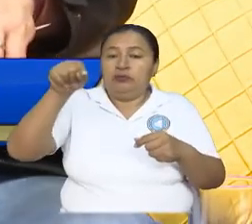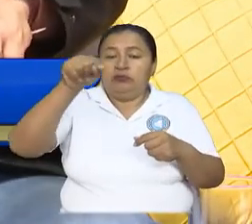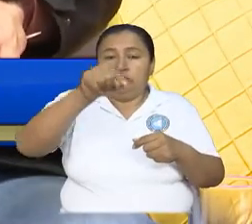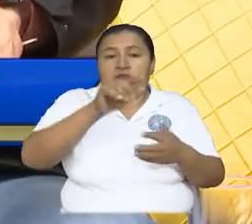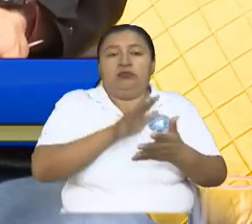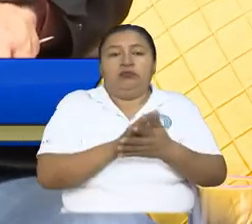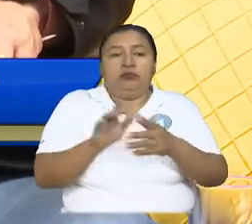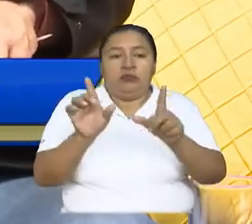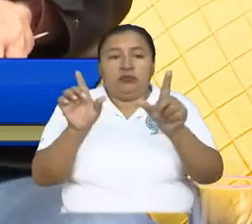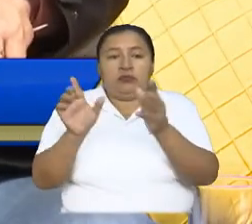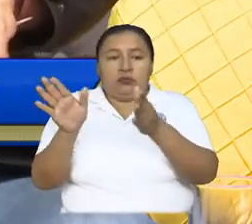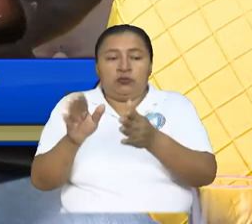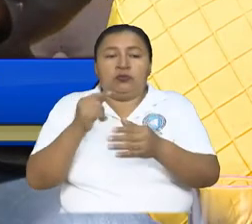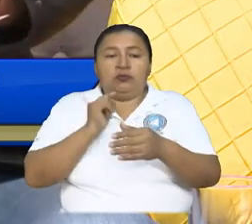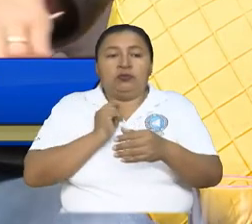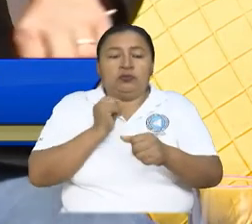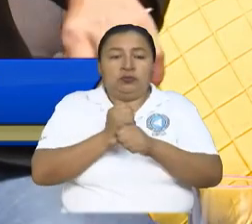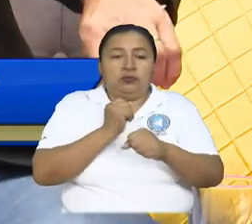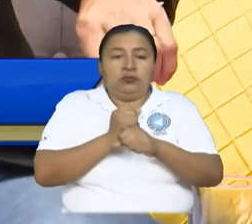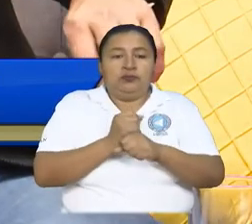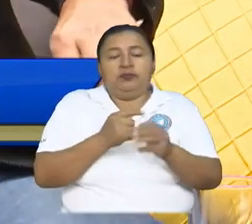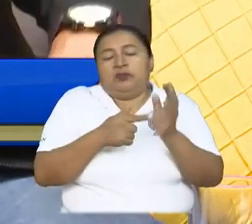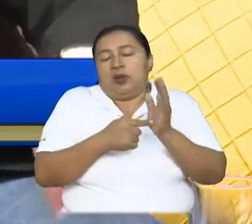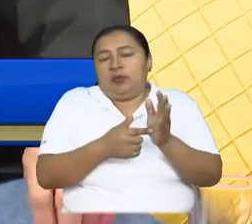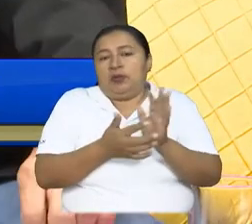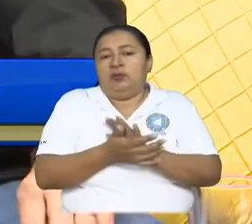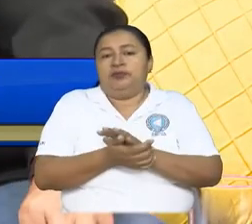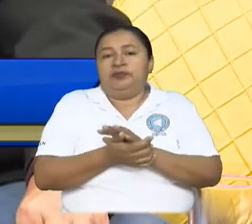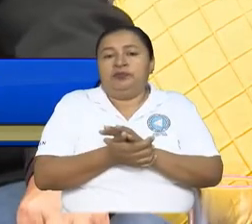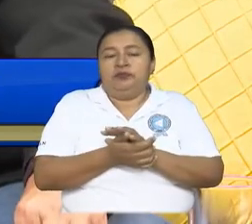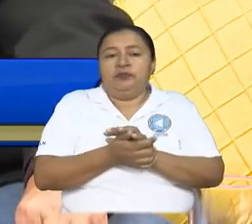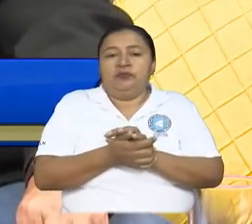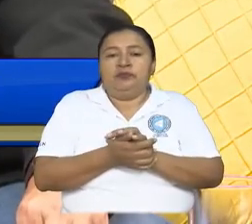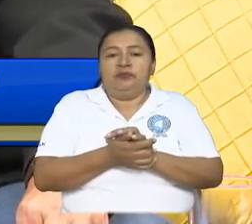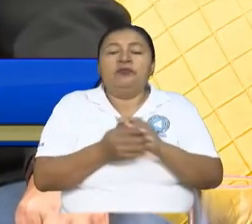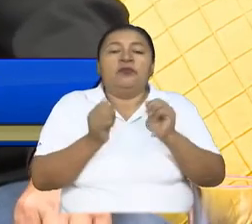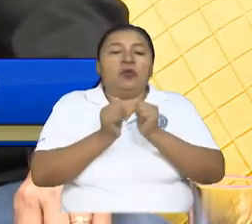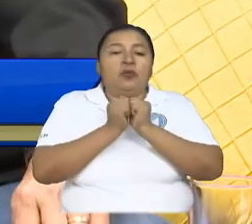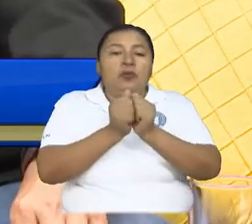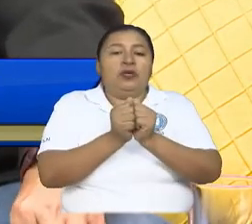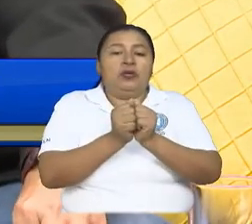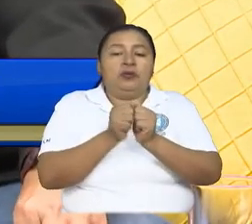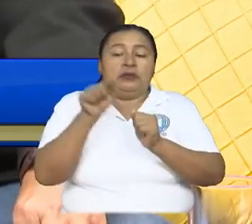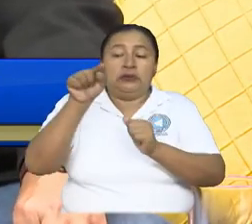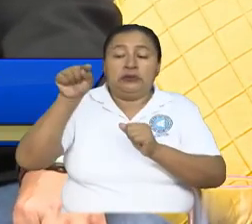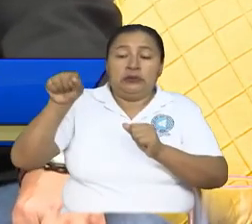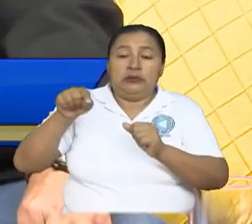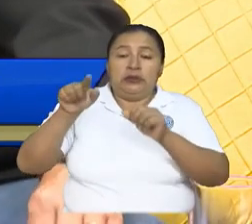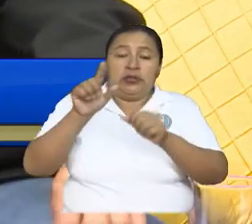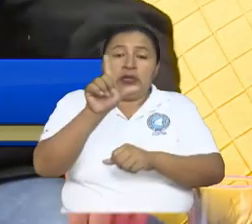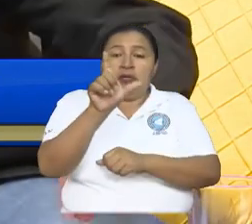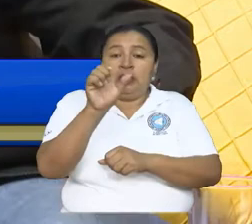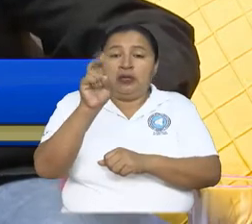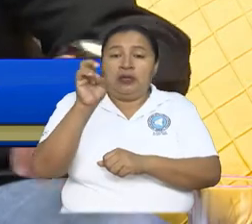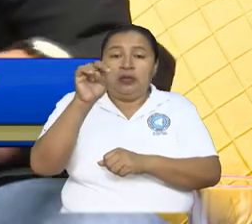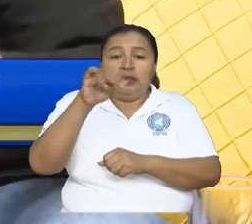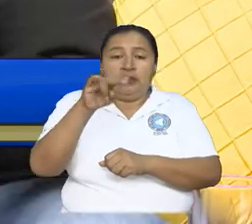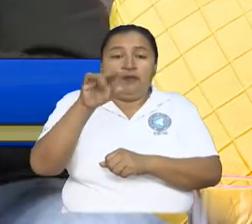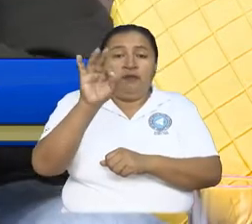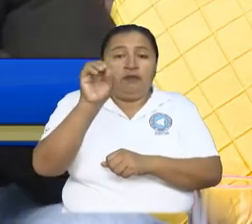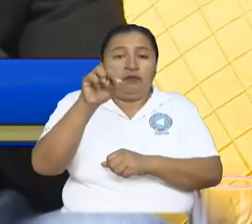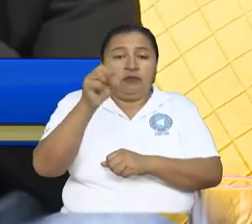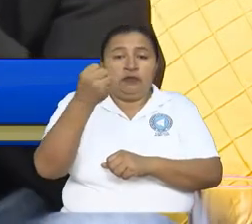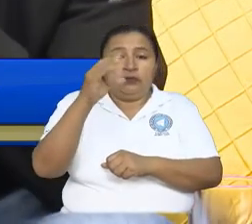una red pues claro es decir de los compañeros que están en el lenin fonseca puedan subir